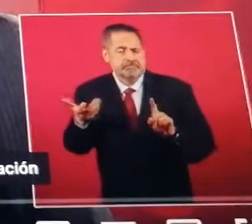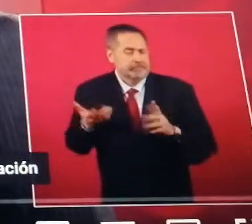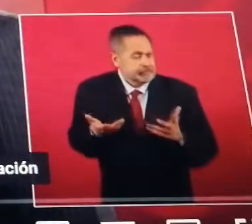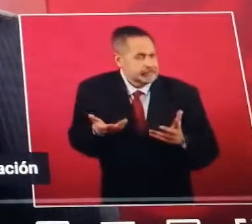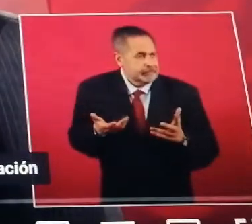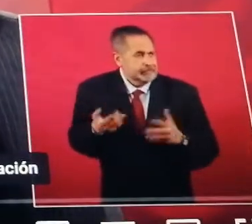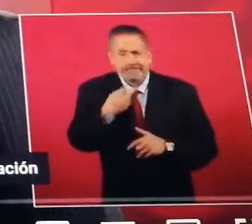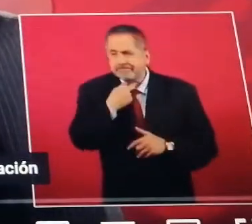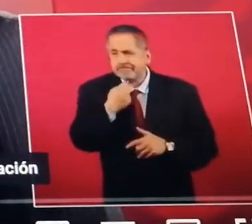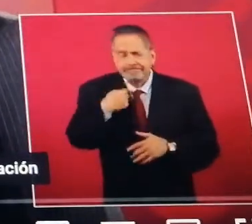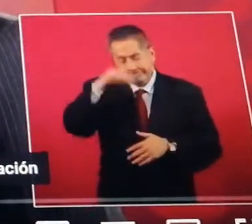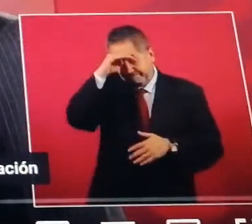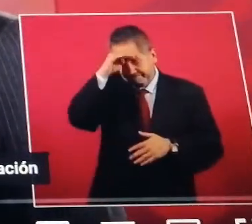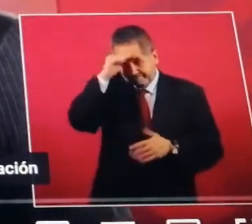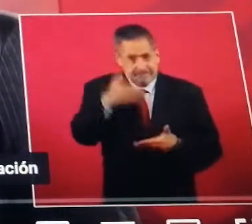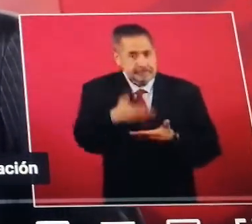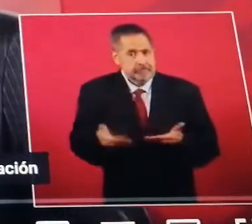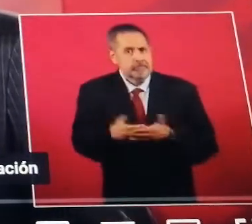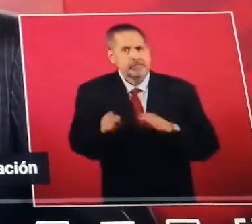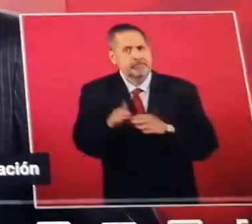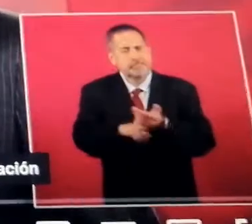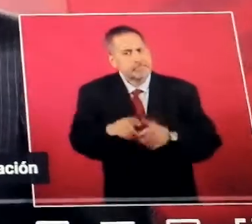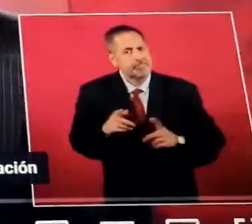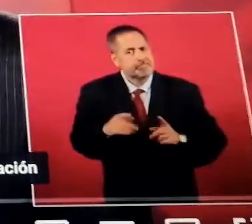Entonces, lo que se está ahora